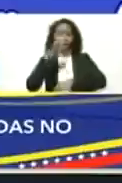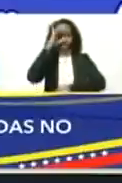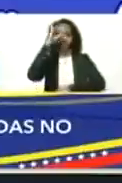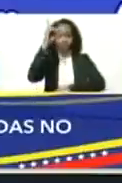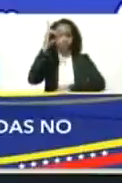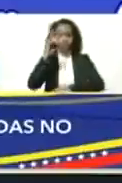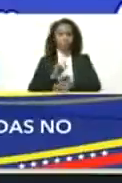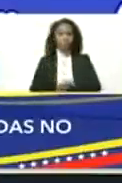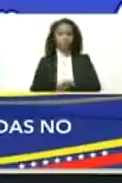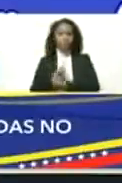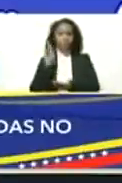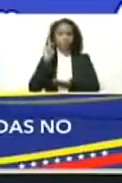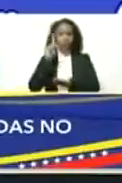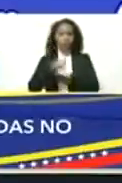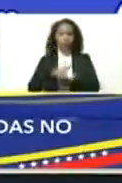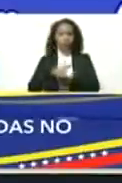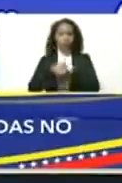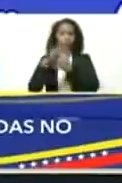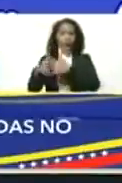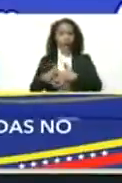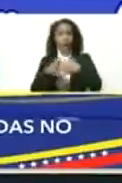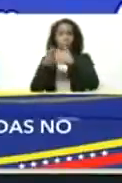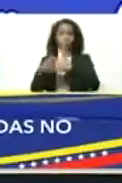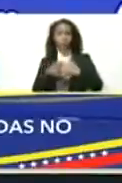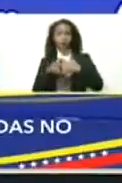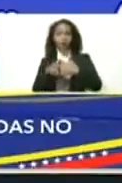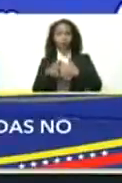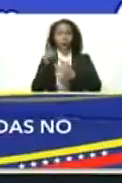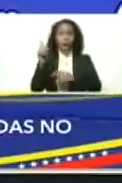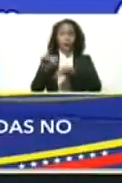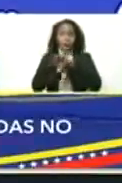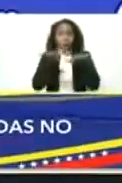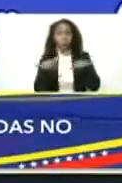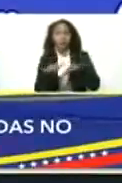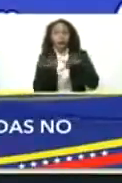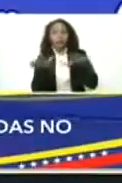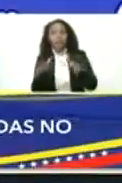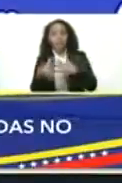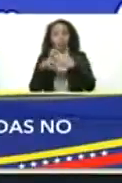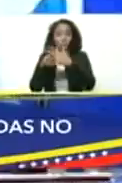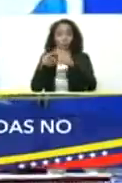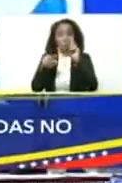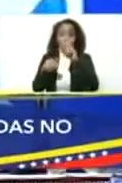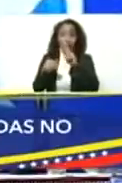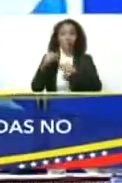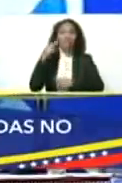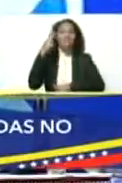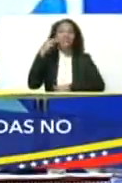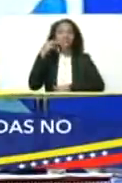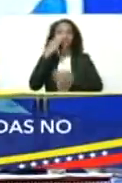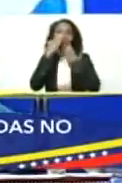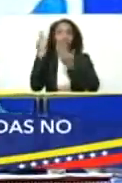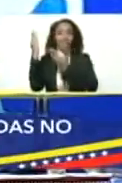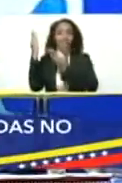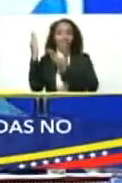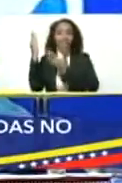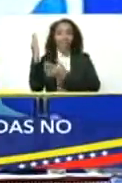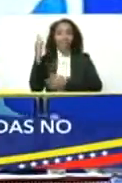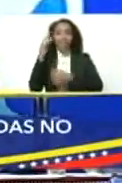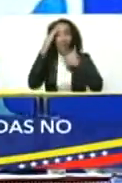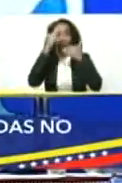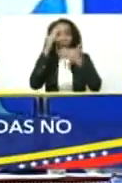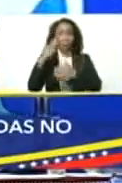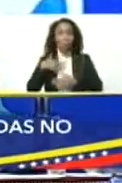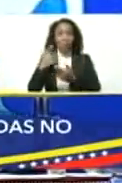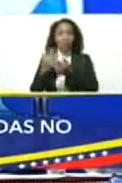Rodríguez, llegando de Miami Beach, estaba en las playas de Miami Beach, miren, viene bronceada, pues. Saludos a mis vecinos de